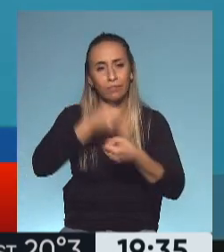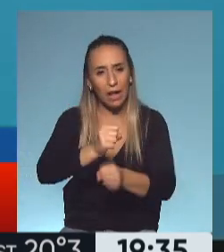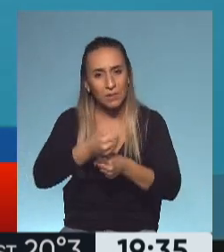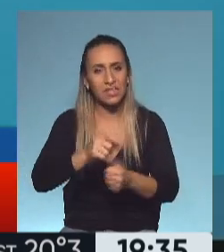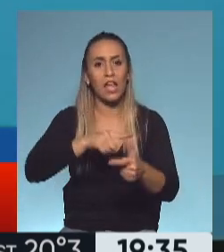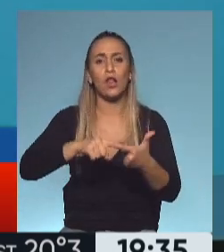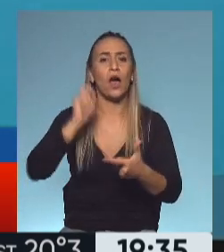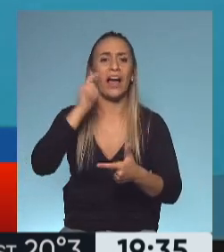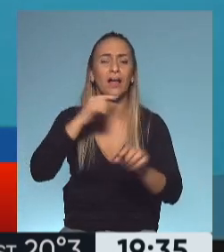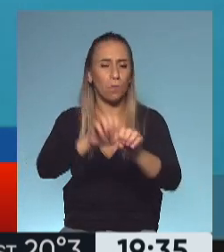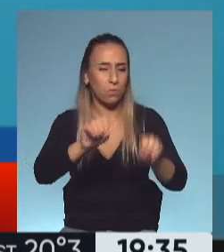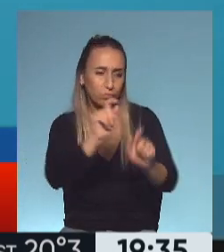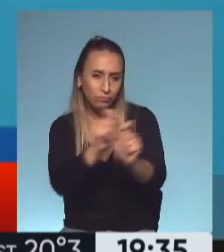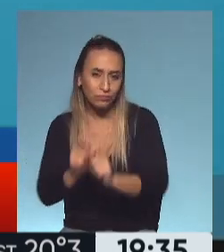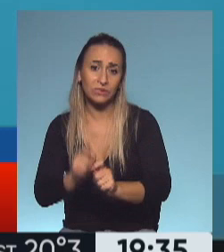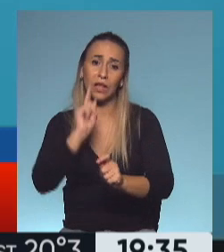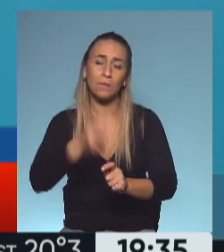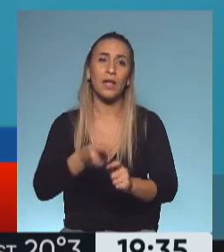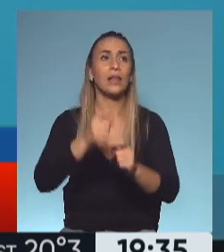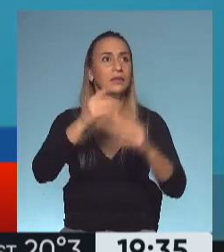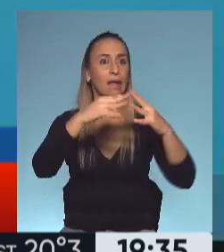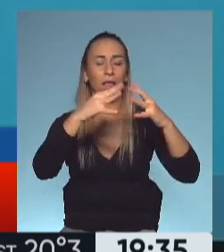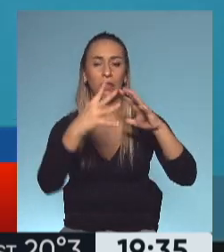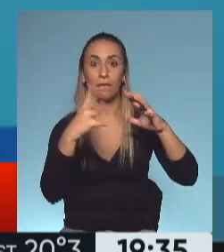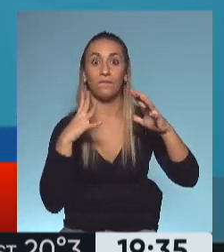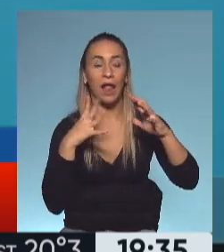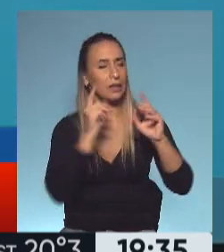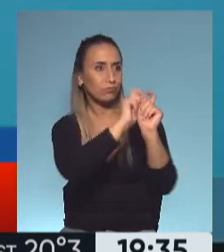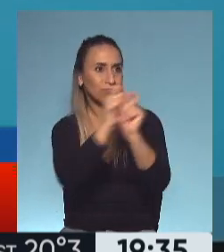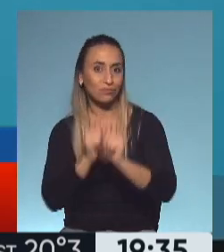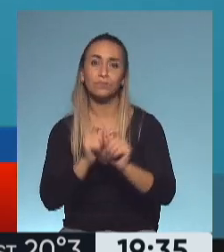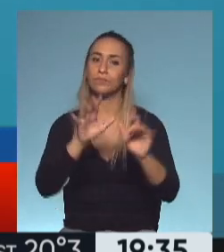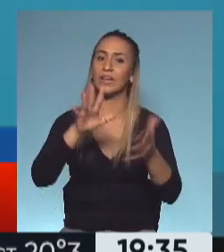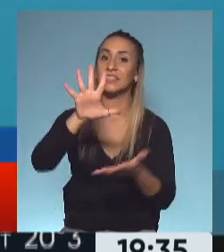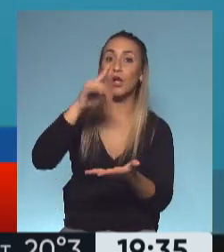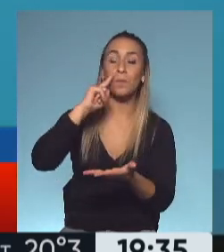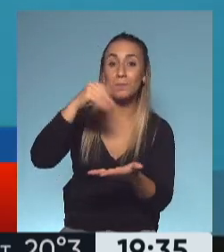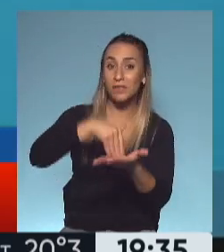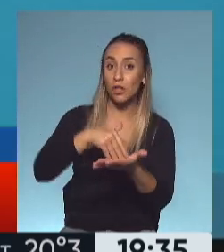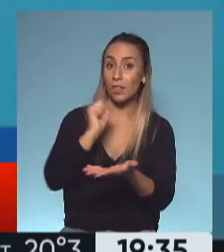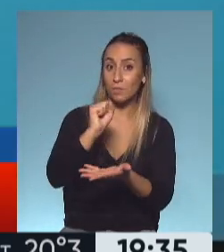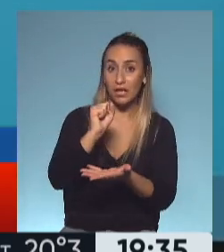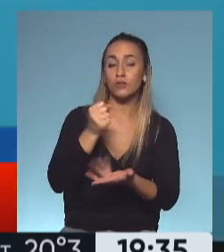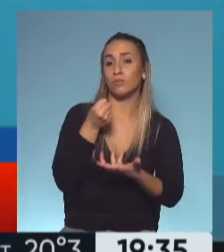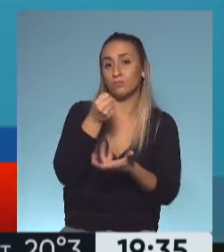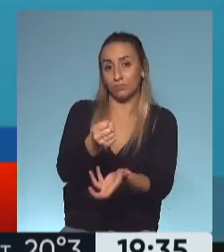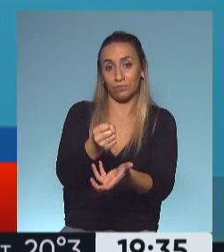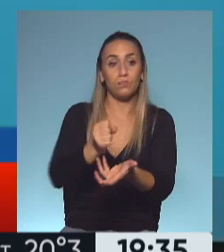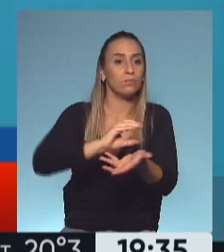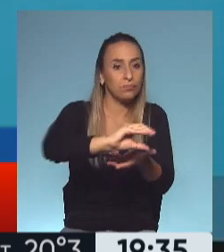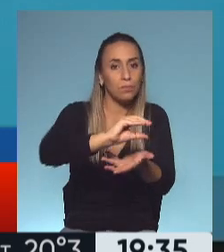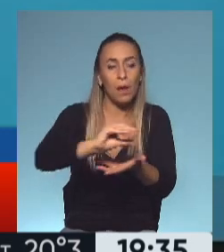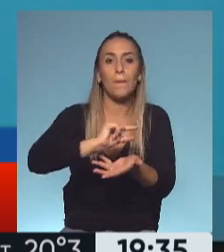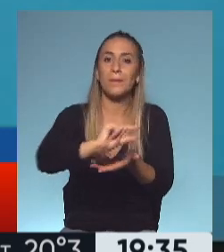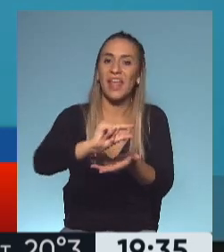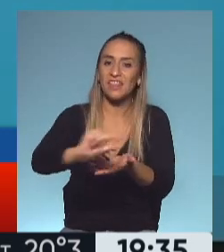gas, filtraciones, terminaciones. Es una línea de 5.000 millones de pesos para otorgar